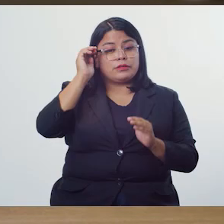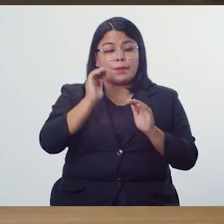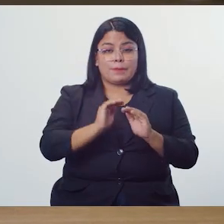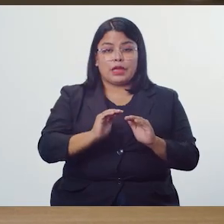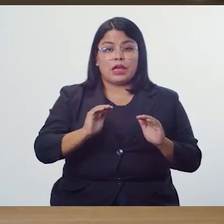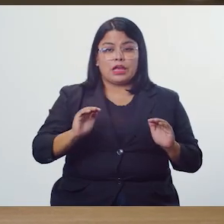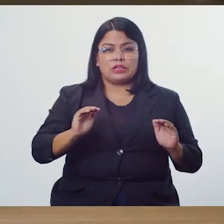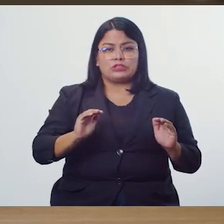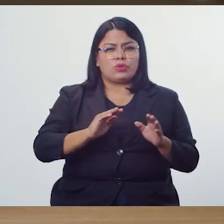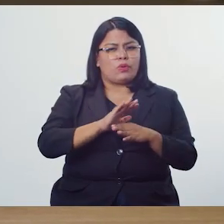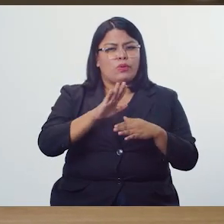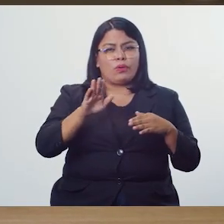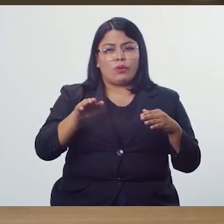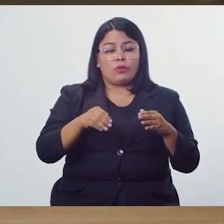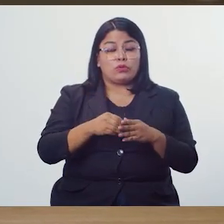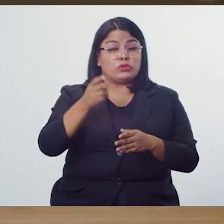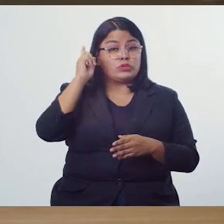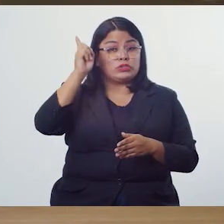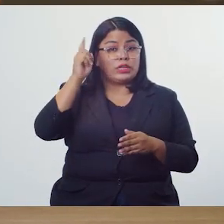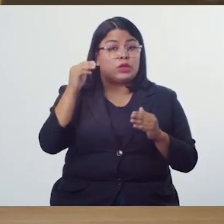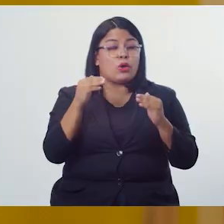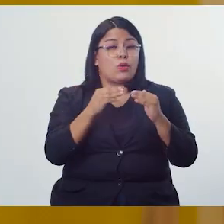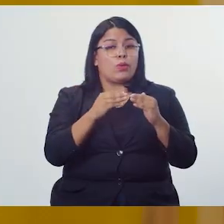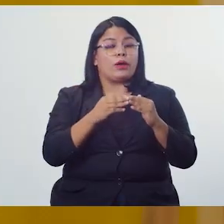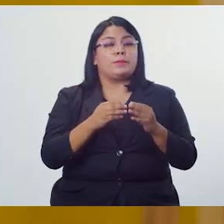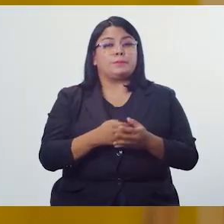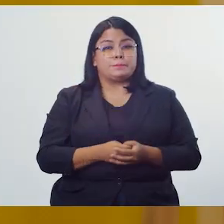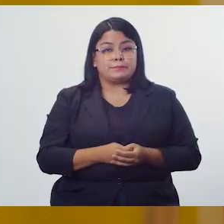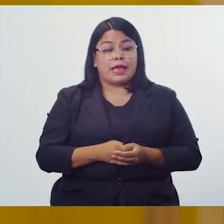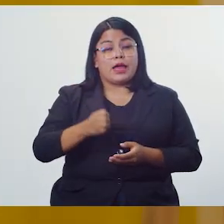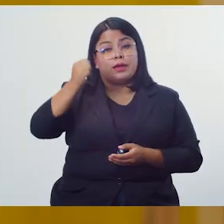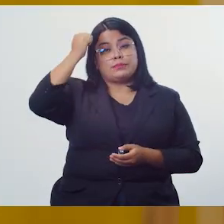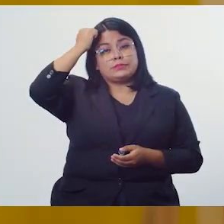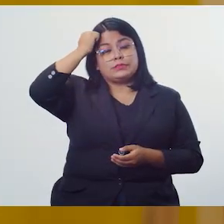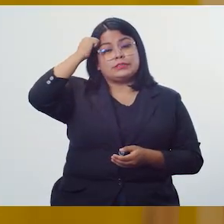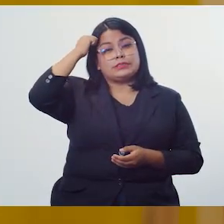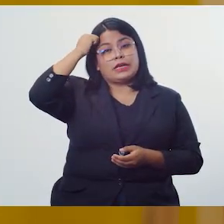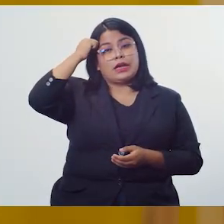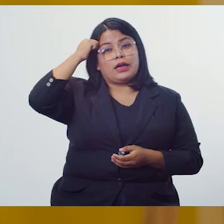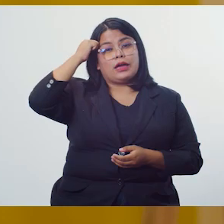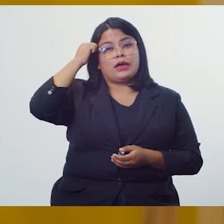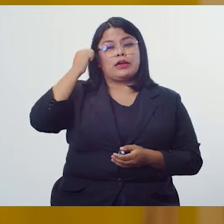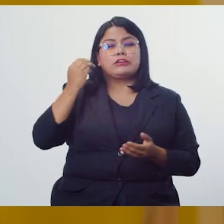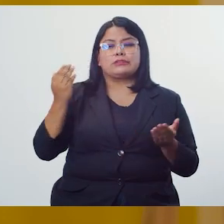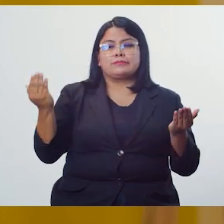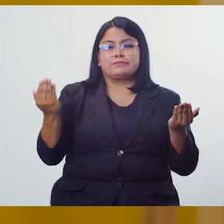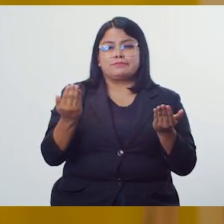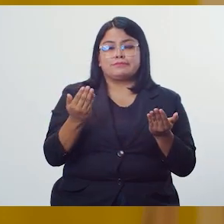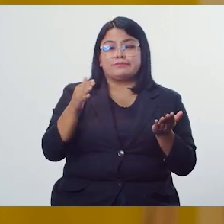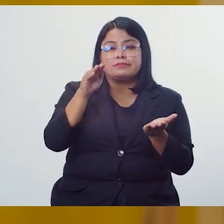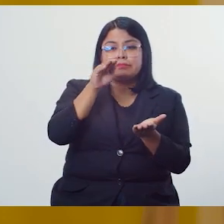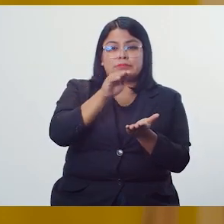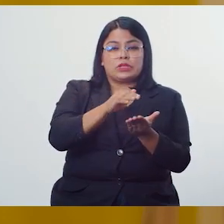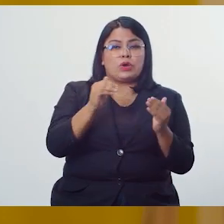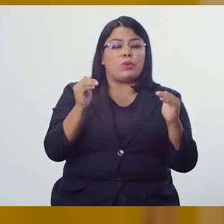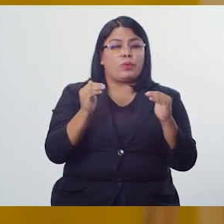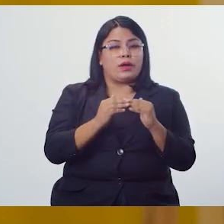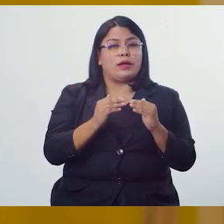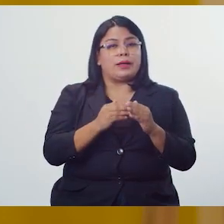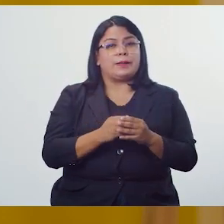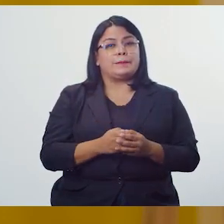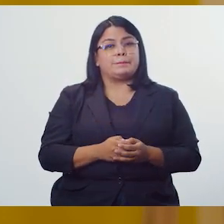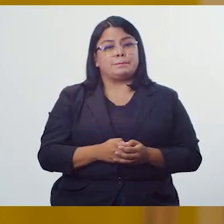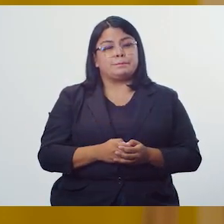los niños y para las niñas, y también para los docentes, el aprendizaje que se genera en esta unidad.